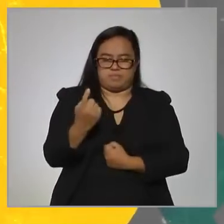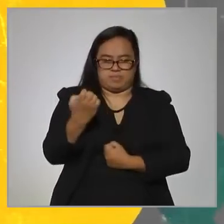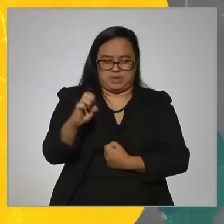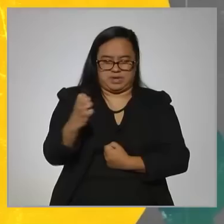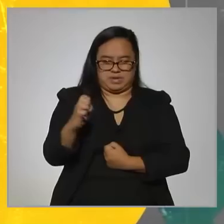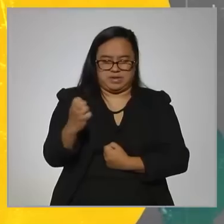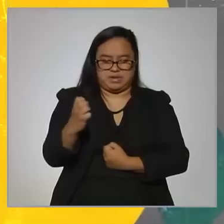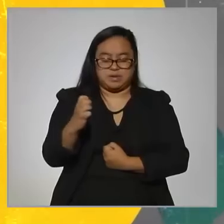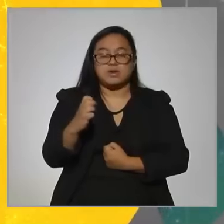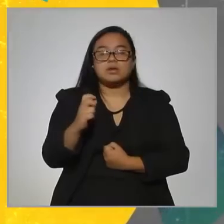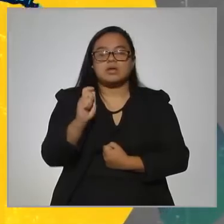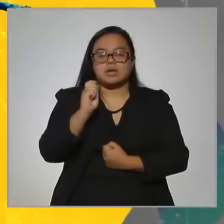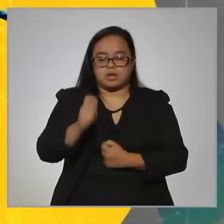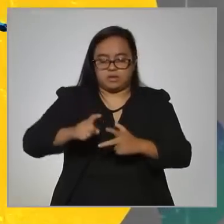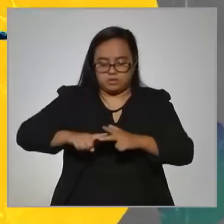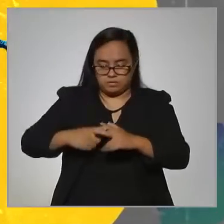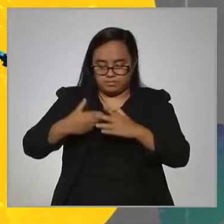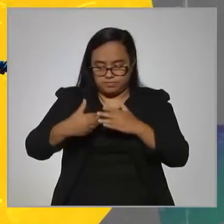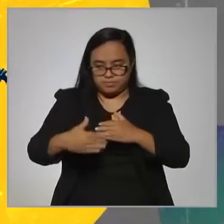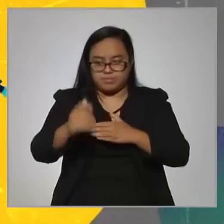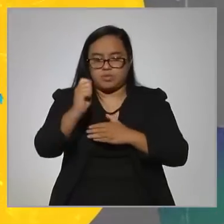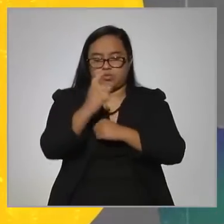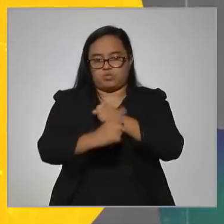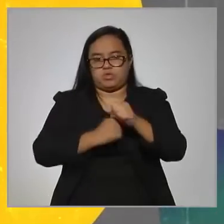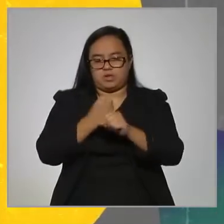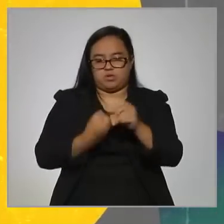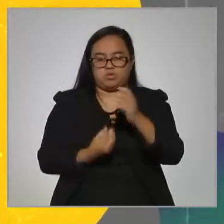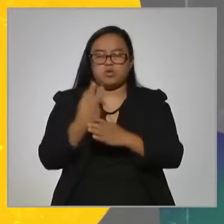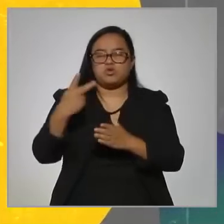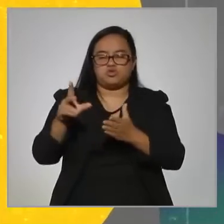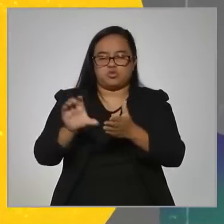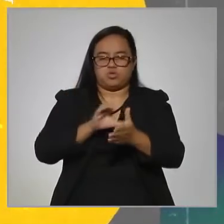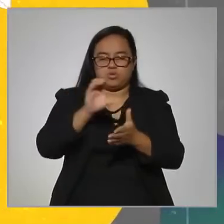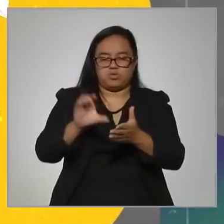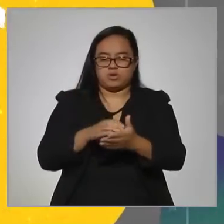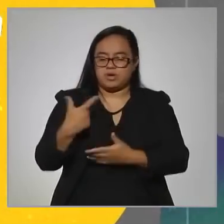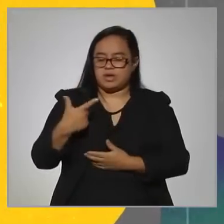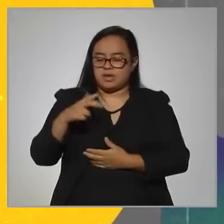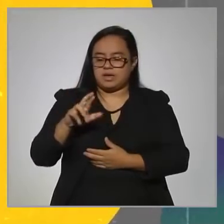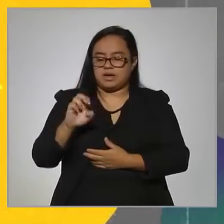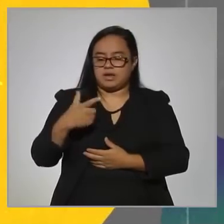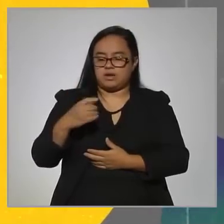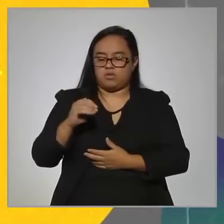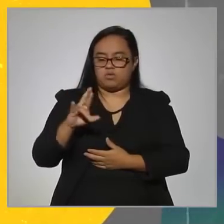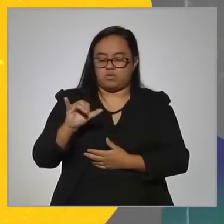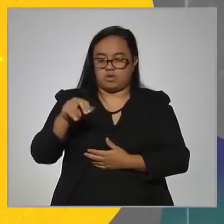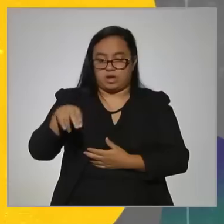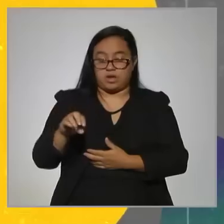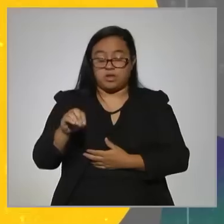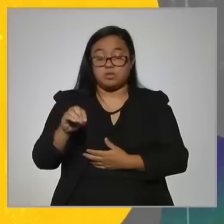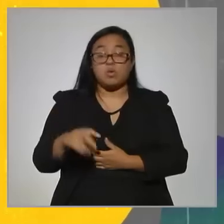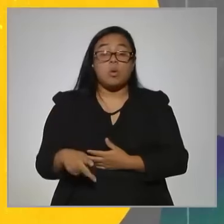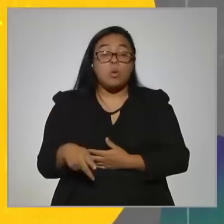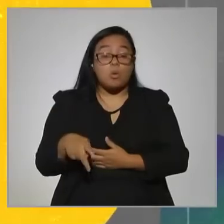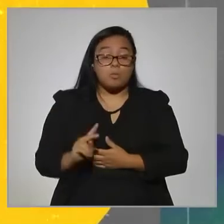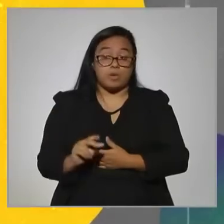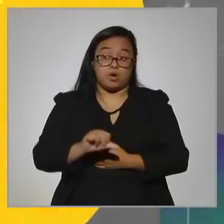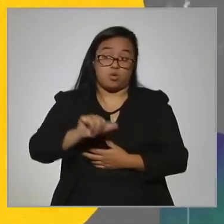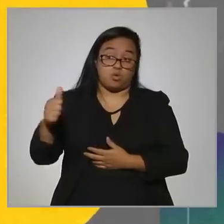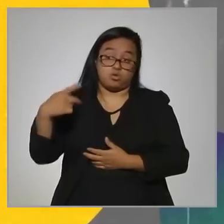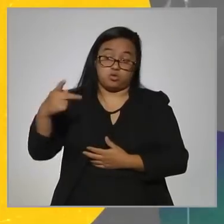enero marca el comienzo del año, según el calendario gregoriano. Sin embargo, en